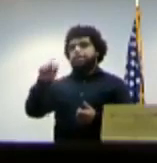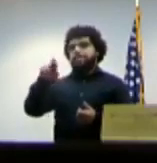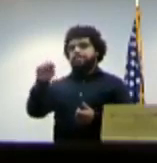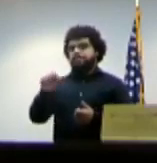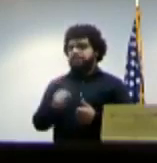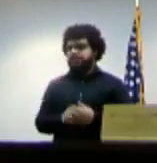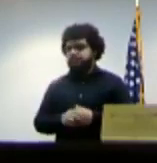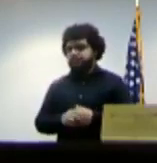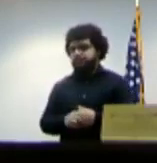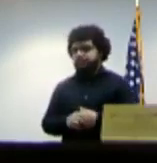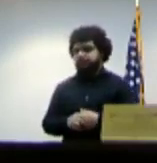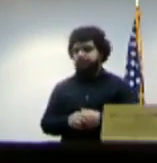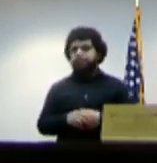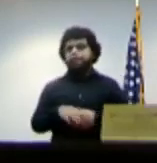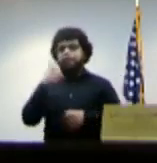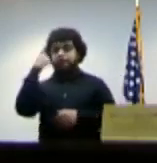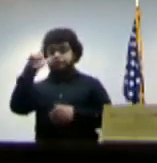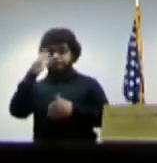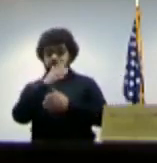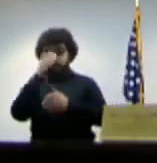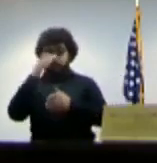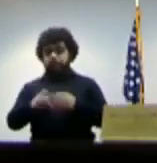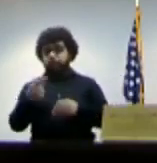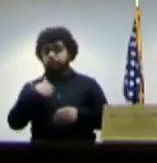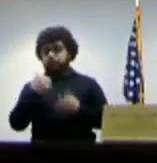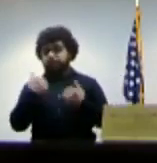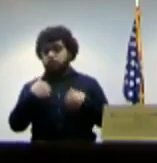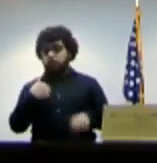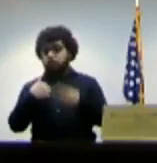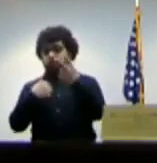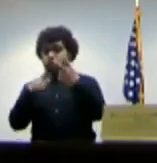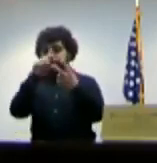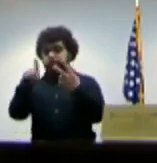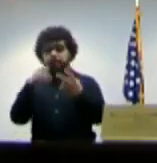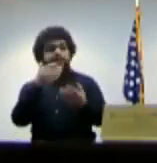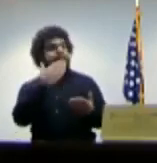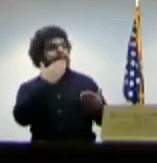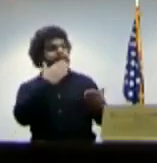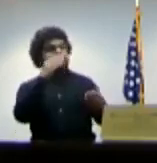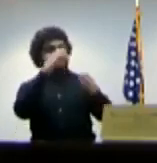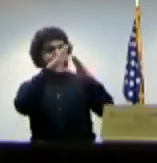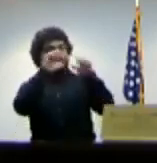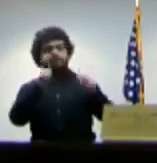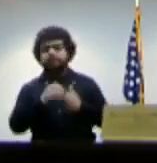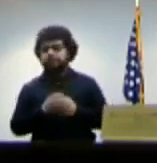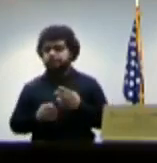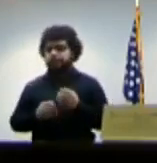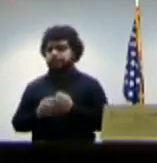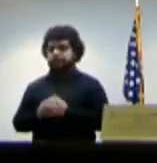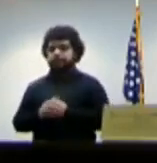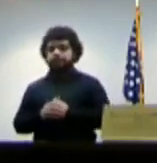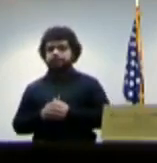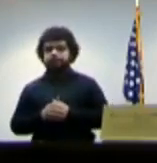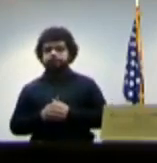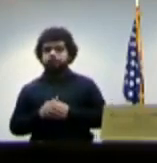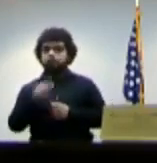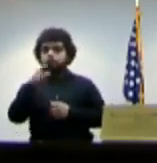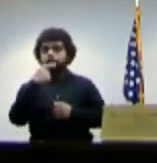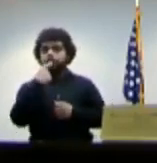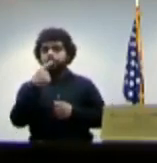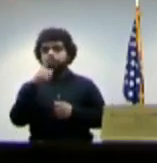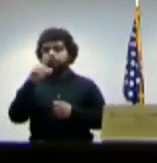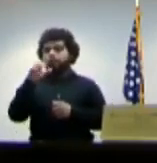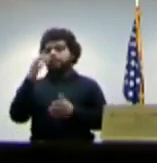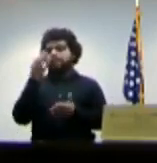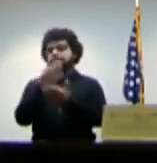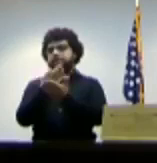Gracias, presidente. Final, tengo dos preguntas adicionales, señor presidente. Gracias por la oportunidad. Usted ahorita habló de fondos FEMA